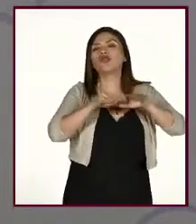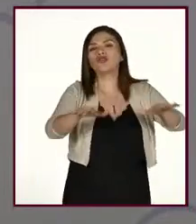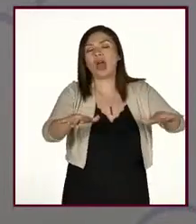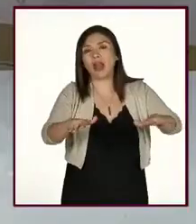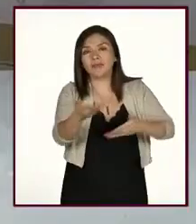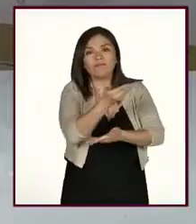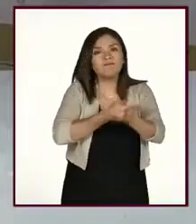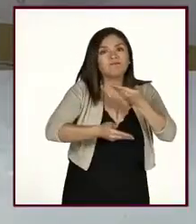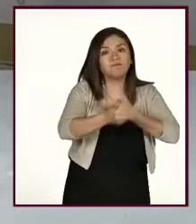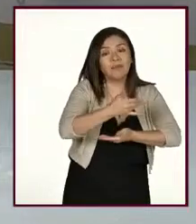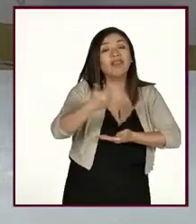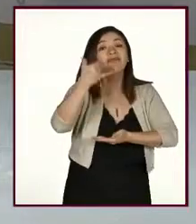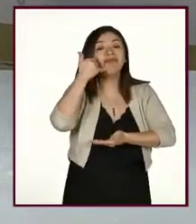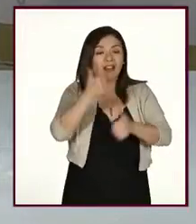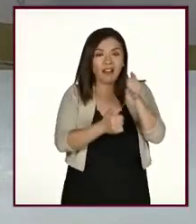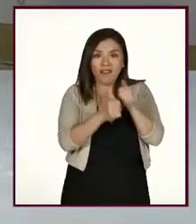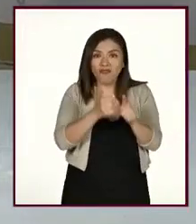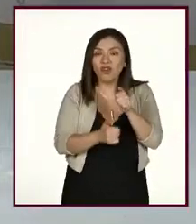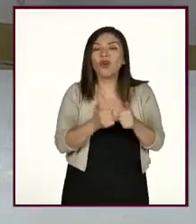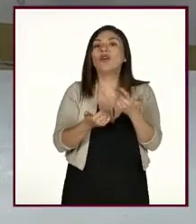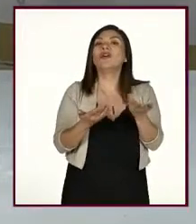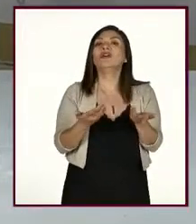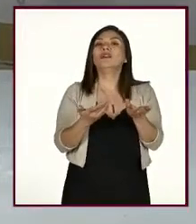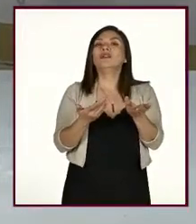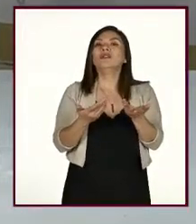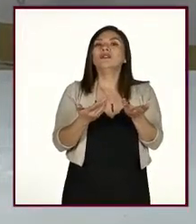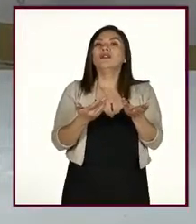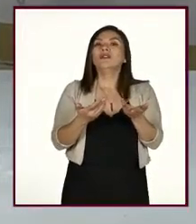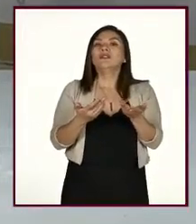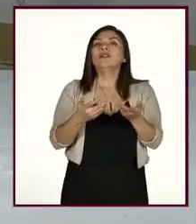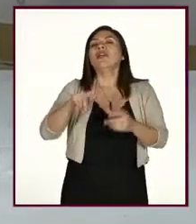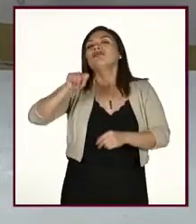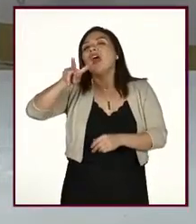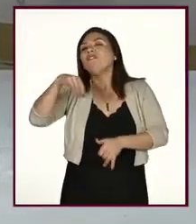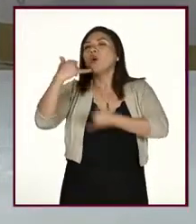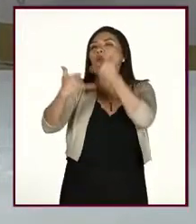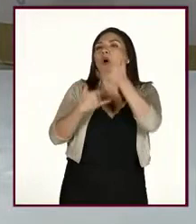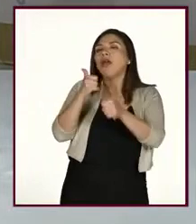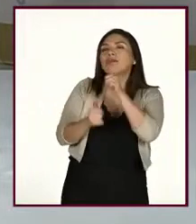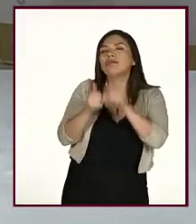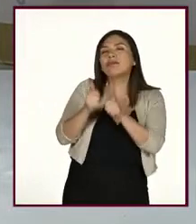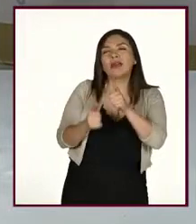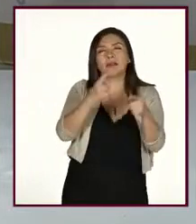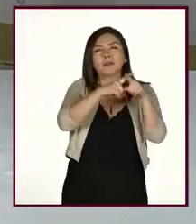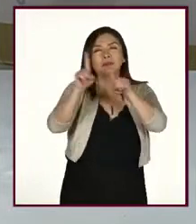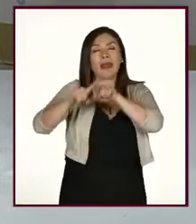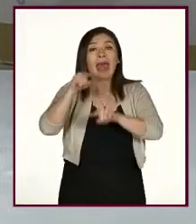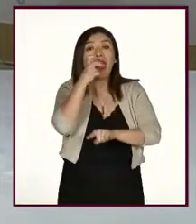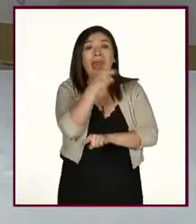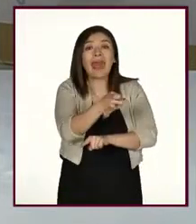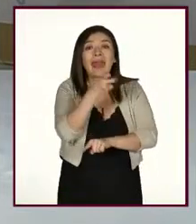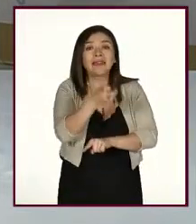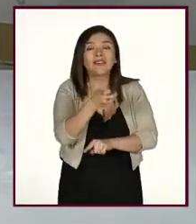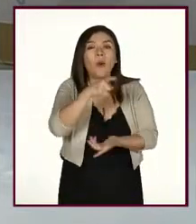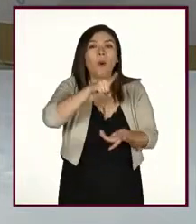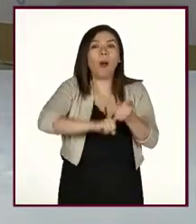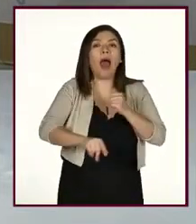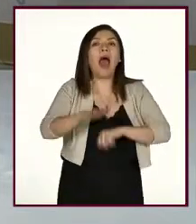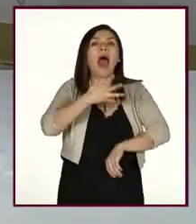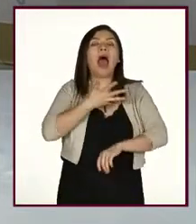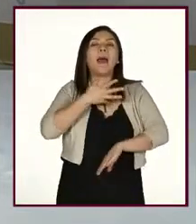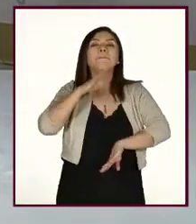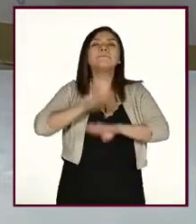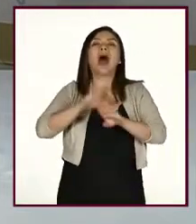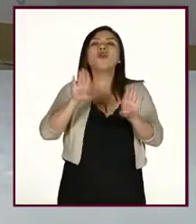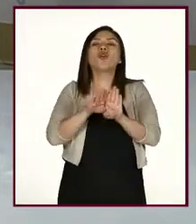Sí, el claro. celular. Sí, el celular, redes sociales, televisión, videojuegos. Entonces ahí está donde tratan